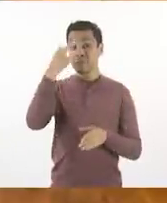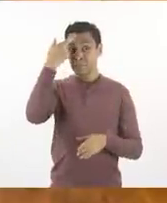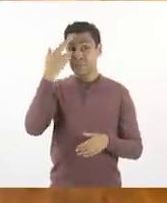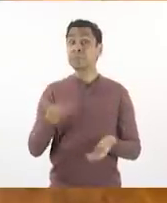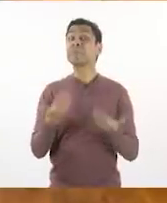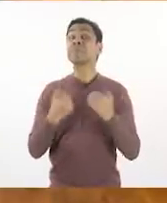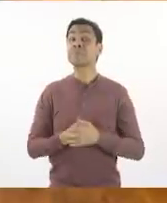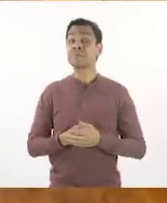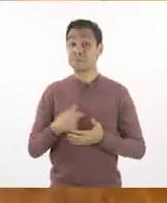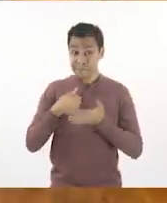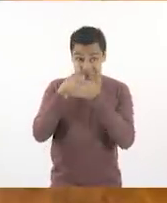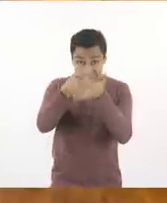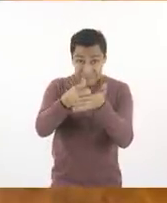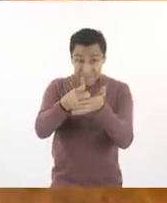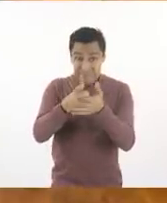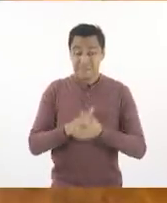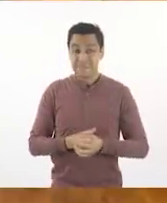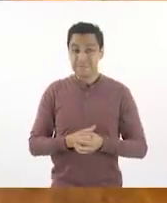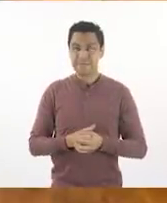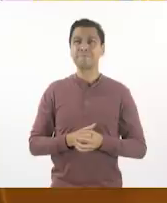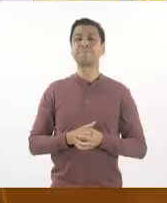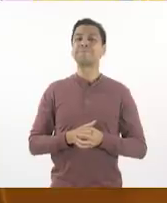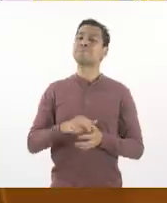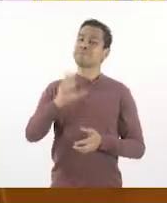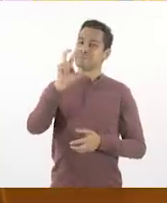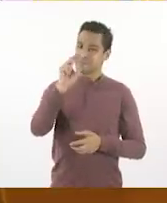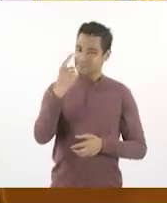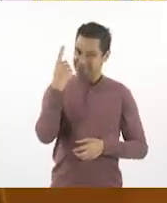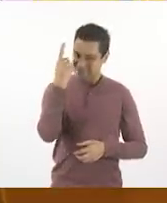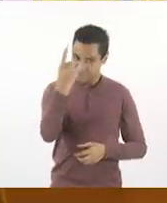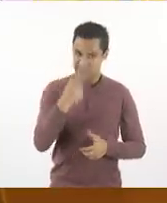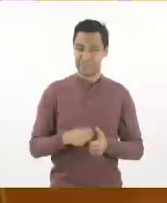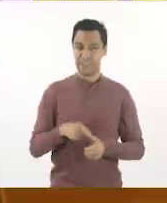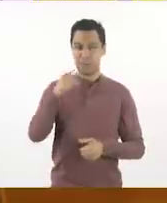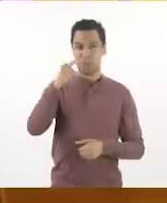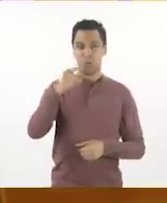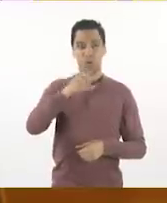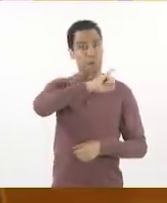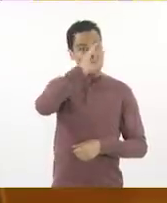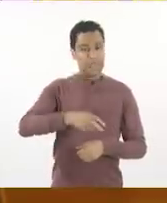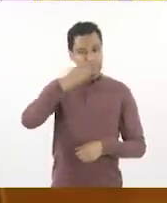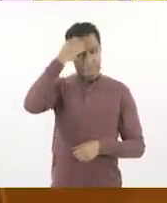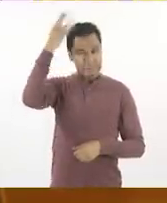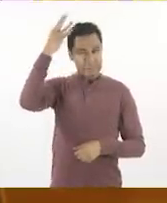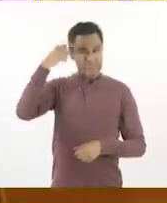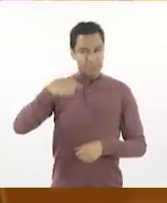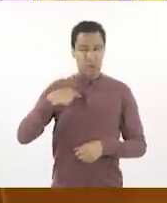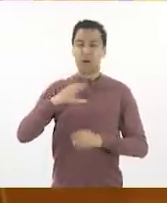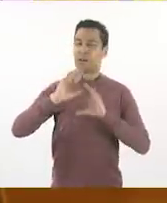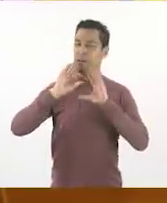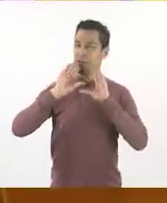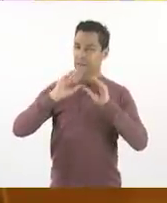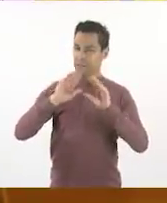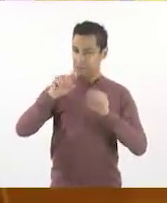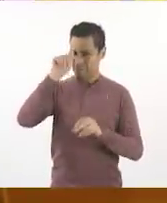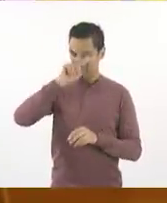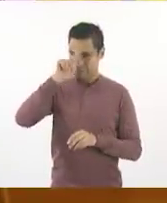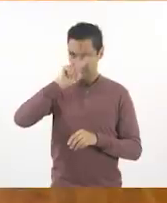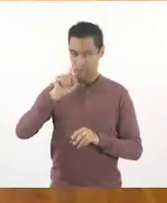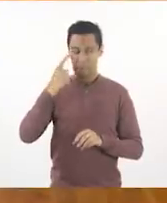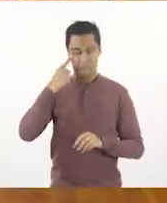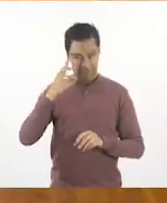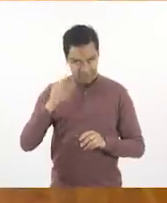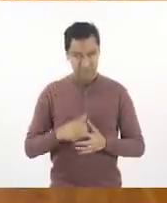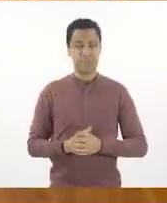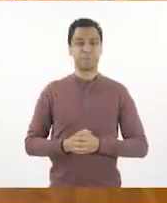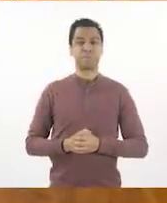Les ayudo, creo que diciembre tiene 31. Para que nunca se te olvide, te voy a enseñar un truco que recordarás siempre. A ver,